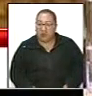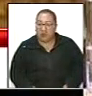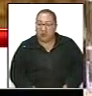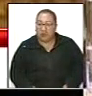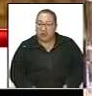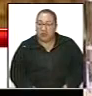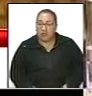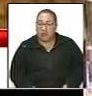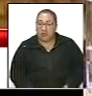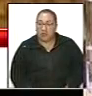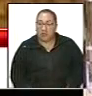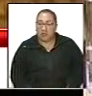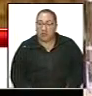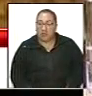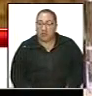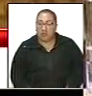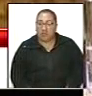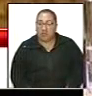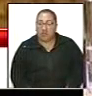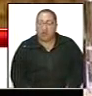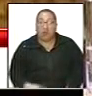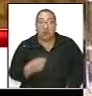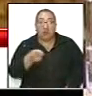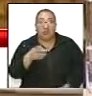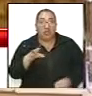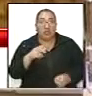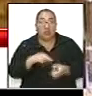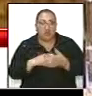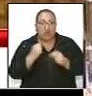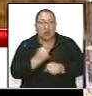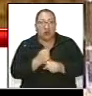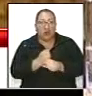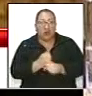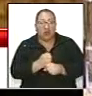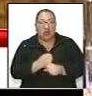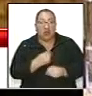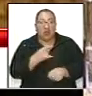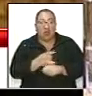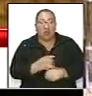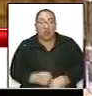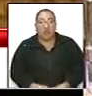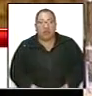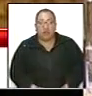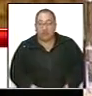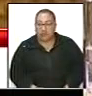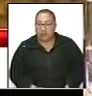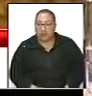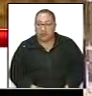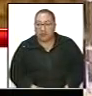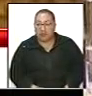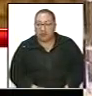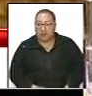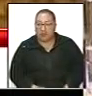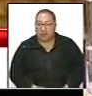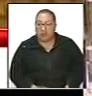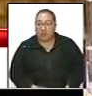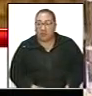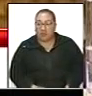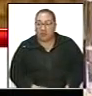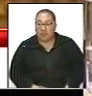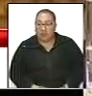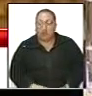sistema que ha permitido que esto funcione, y eso es un atentado contra la razón principal, digamos, de una universidad,